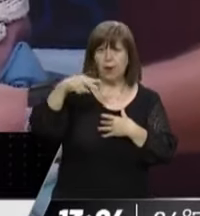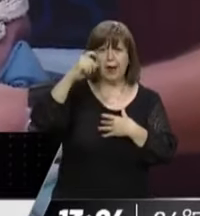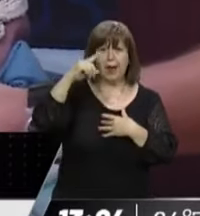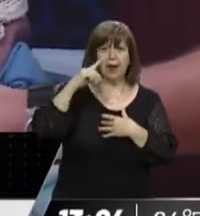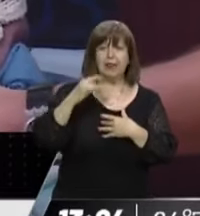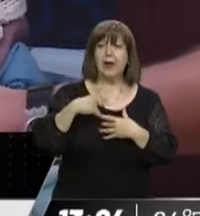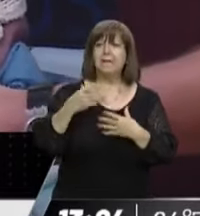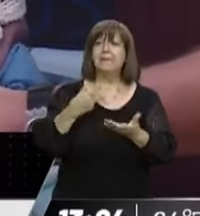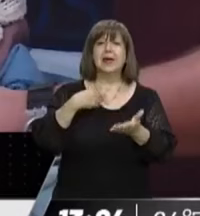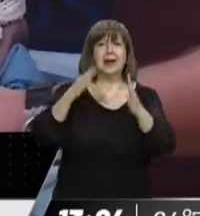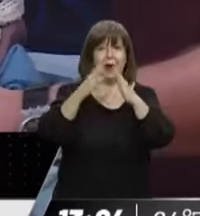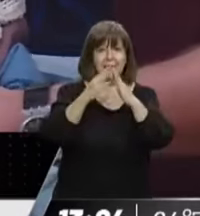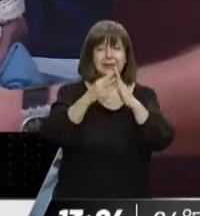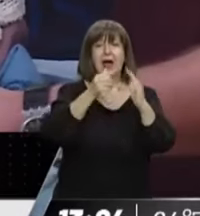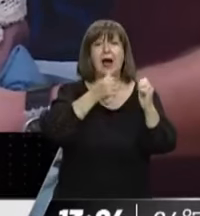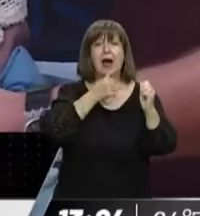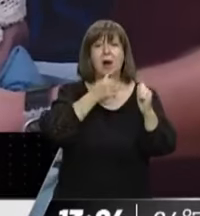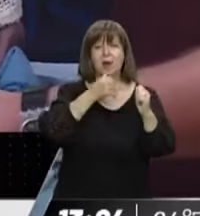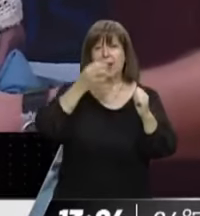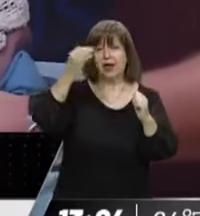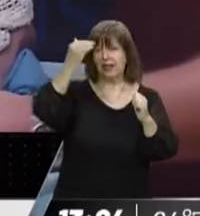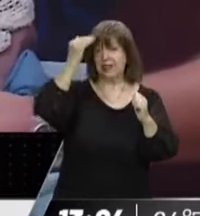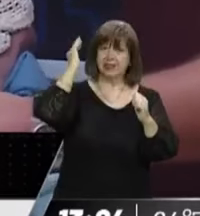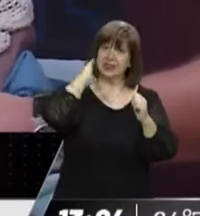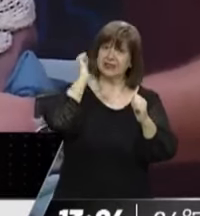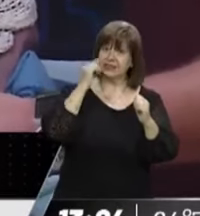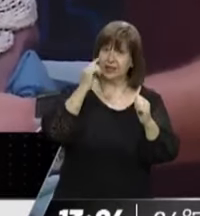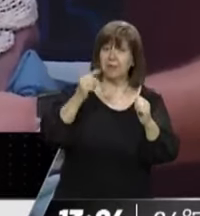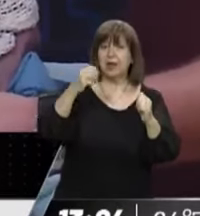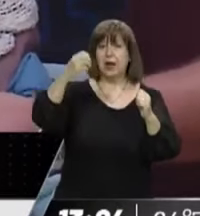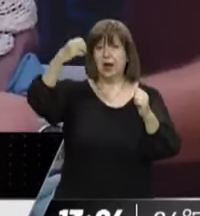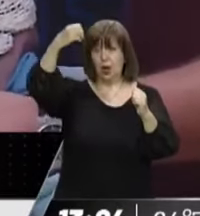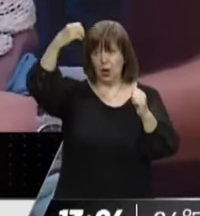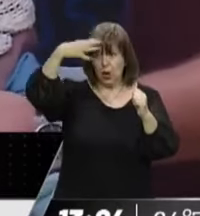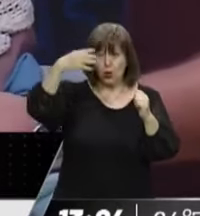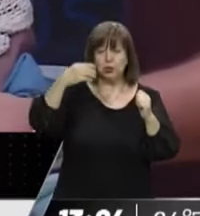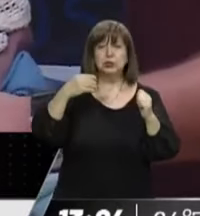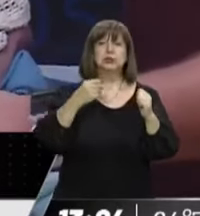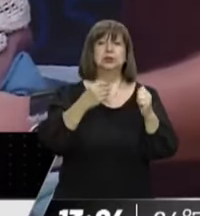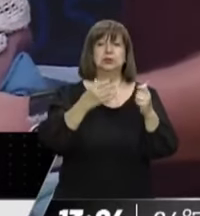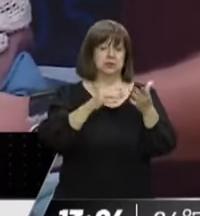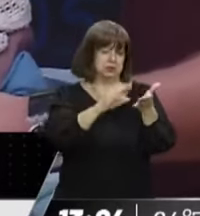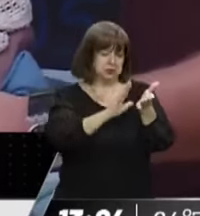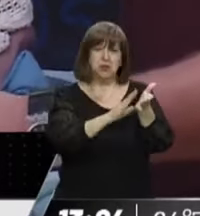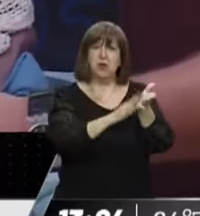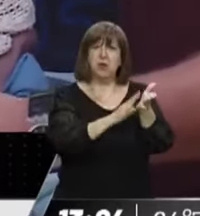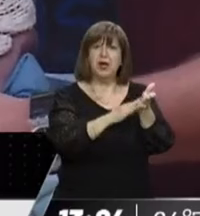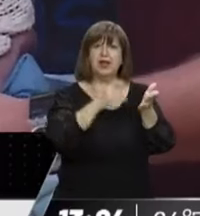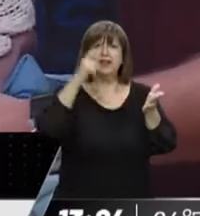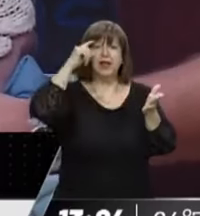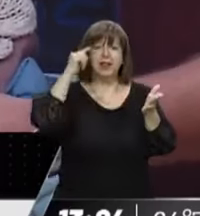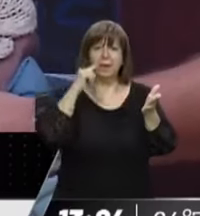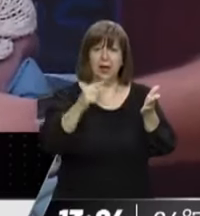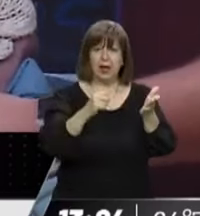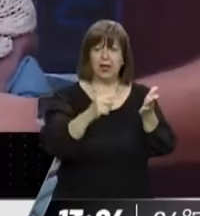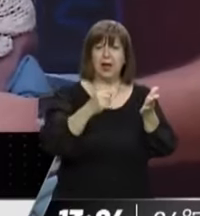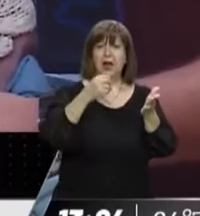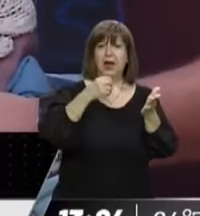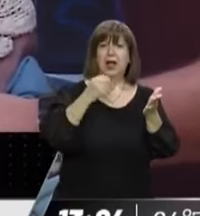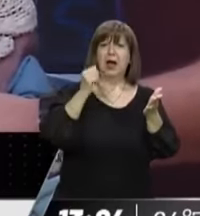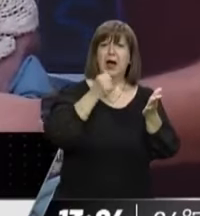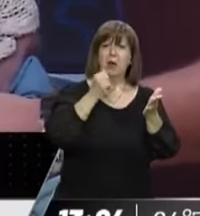16,000 pesos la luz nos vino 10,000 y no es una zona Residencial es una zona de barrio